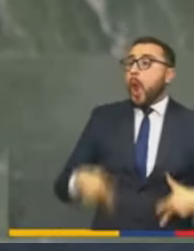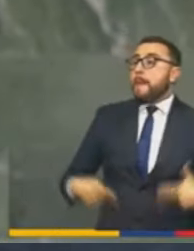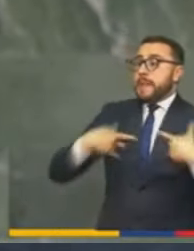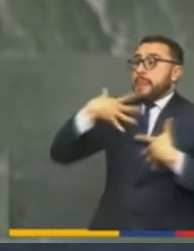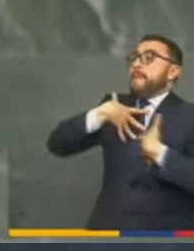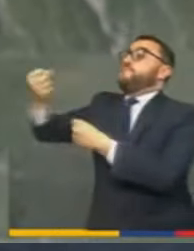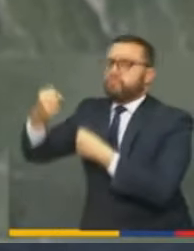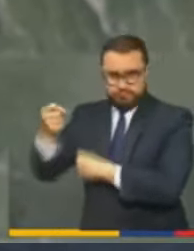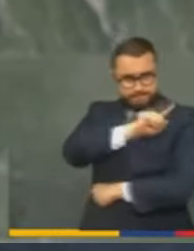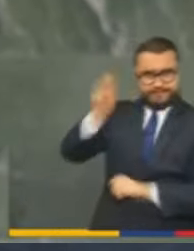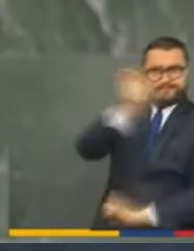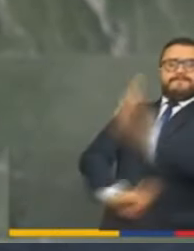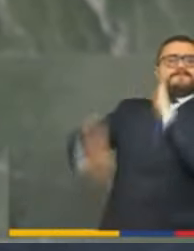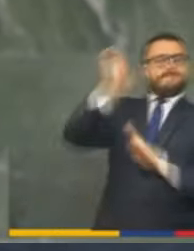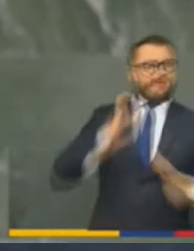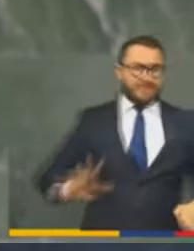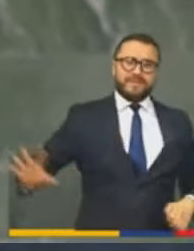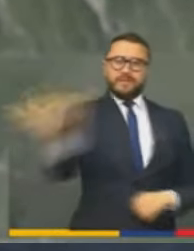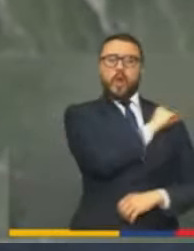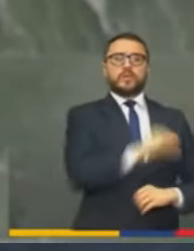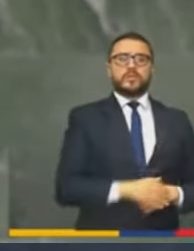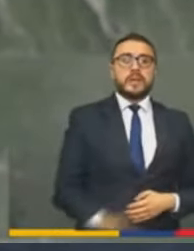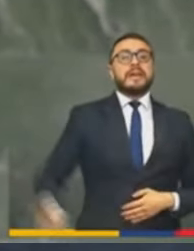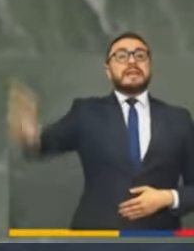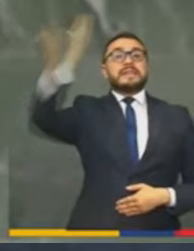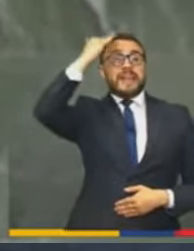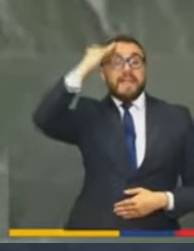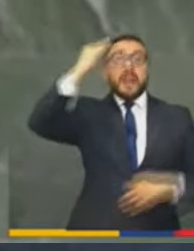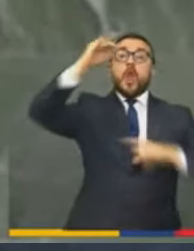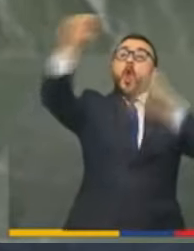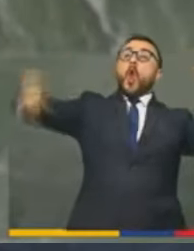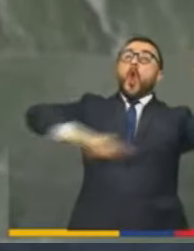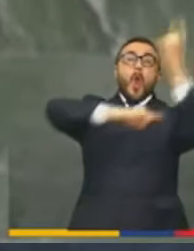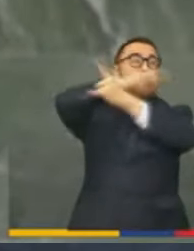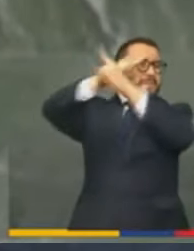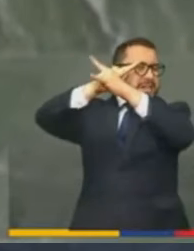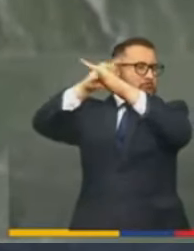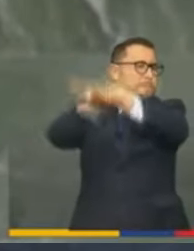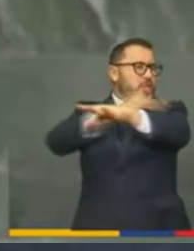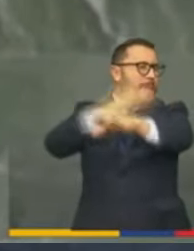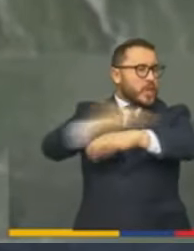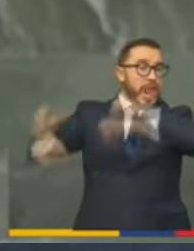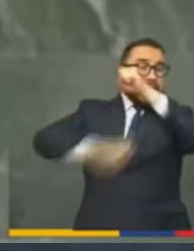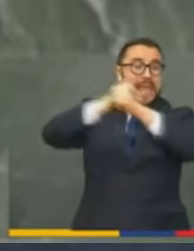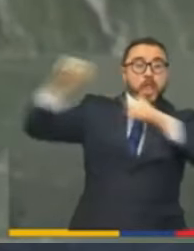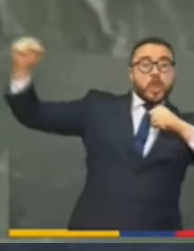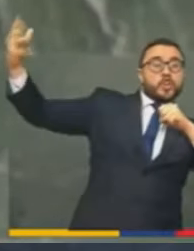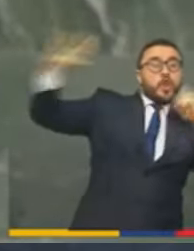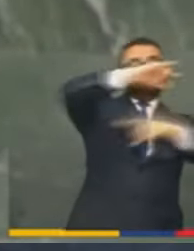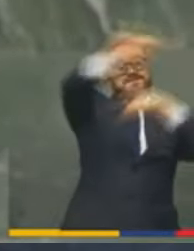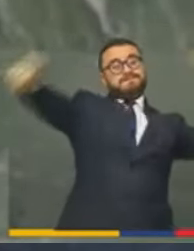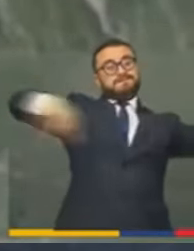planeta. Solo hay un punto de vida infinitesimal en millones de años luz alrededor